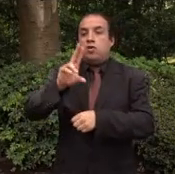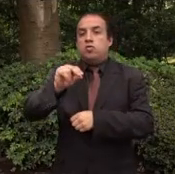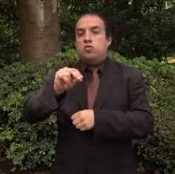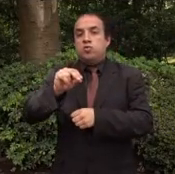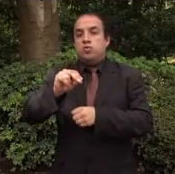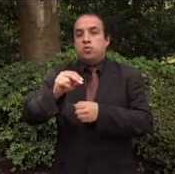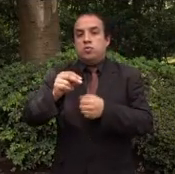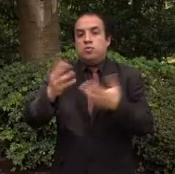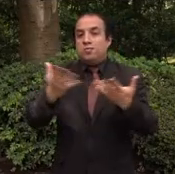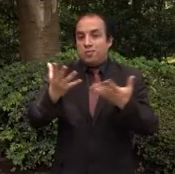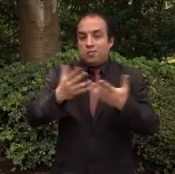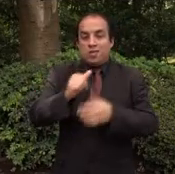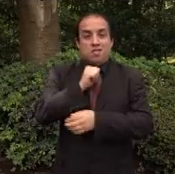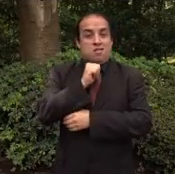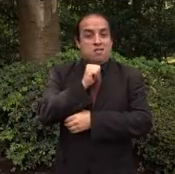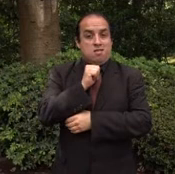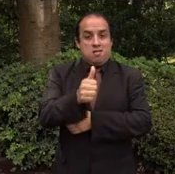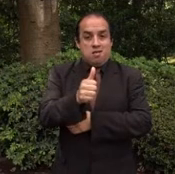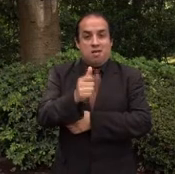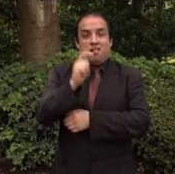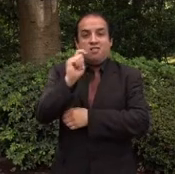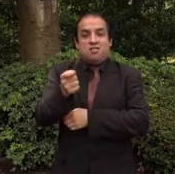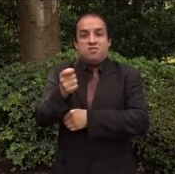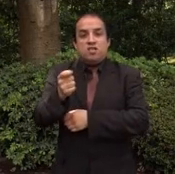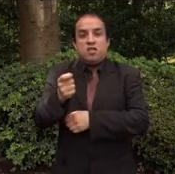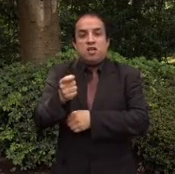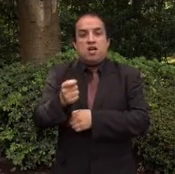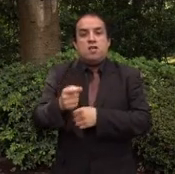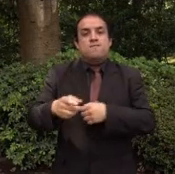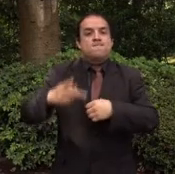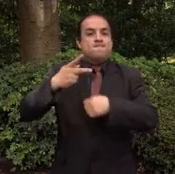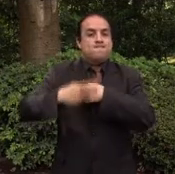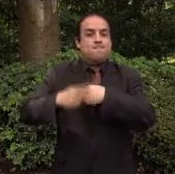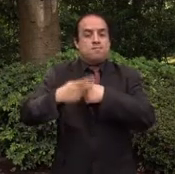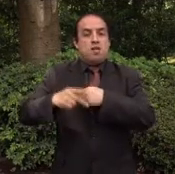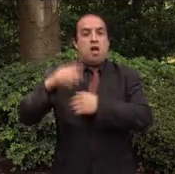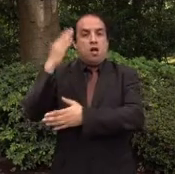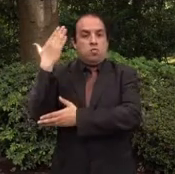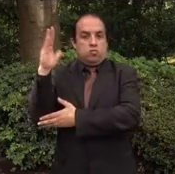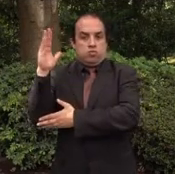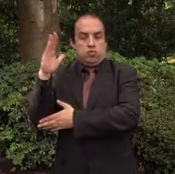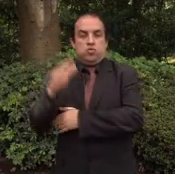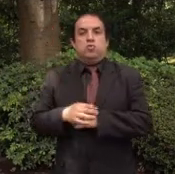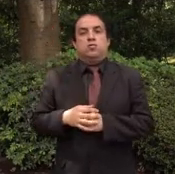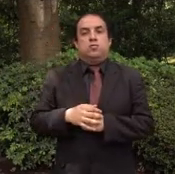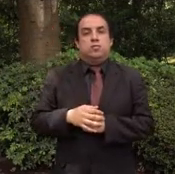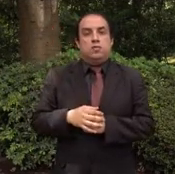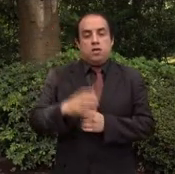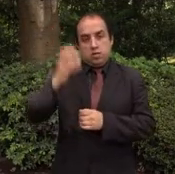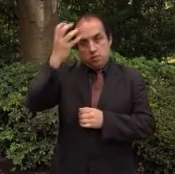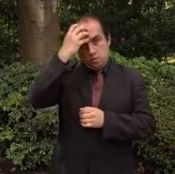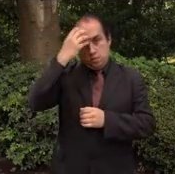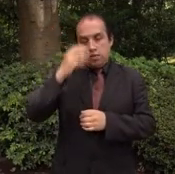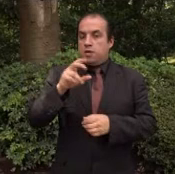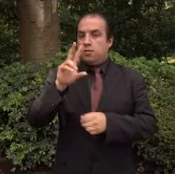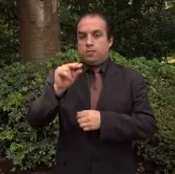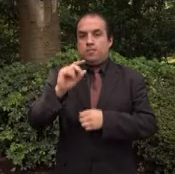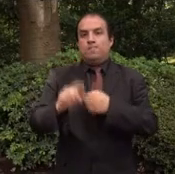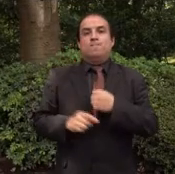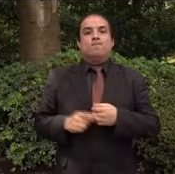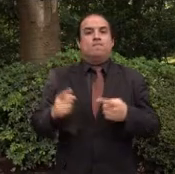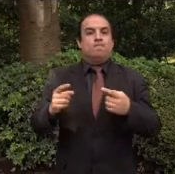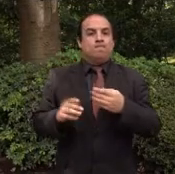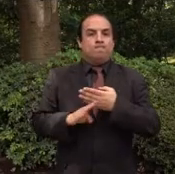hacer absolutamente nada que signifique poner en riesgo al bosque de Chapultepec, todo lo contrario. El objetivo